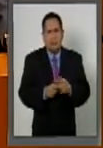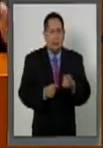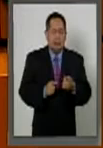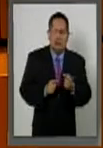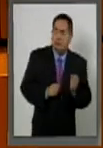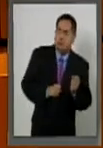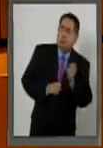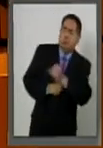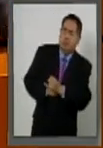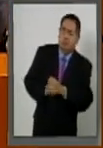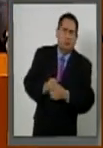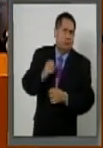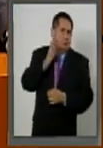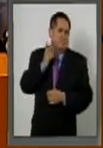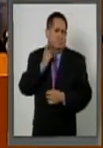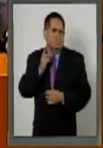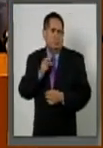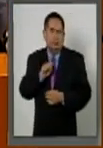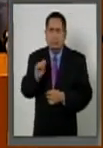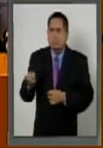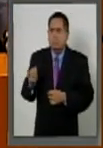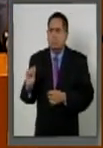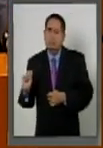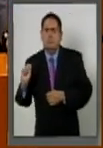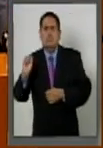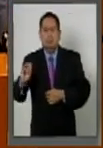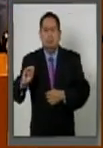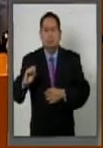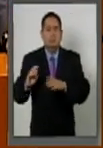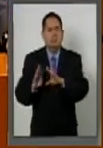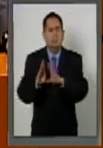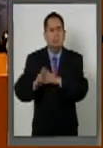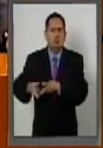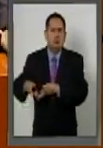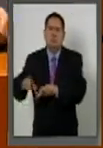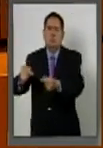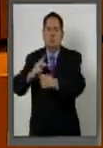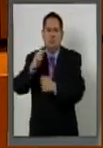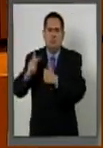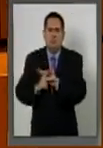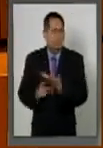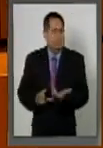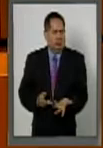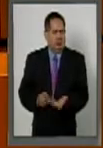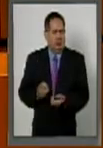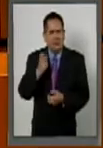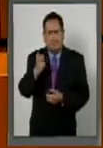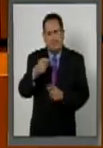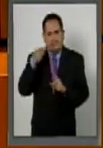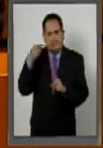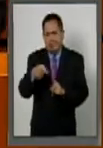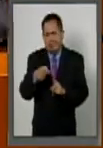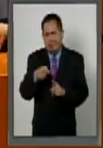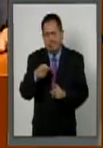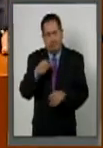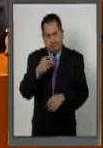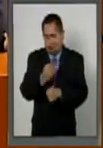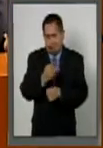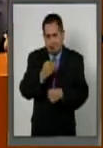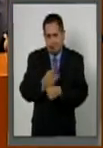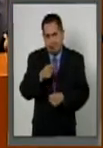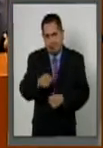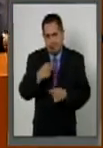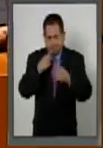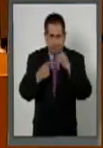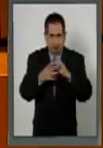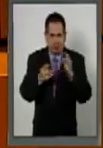cámara diputados y por lo tanto el ejecutivo de cómo se gasta en el país y ese es el punto nogal en la